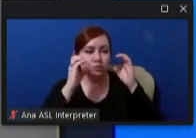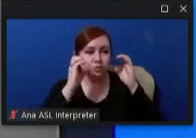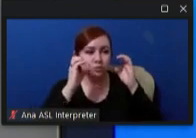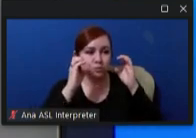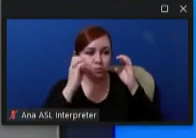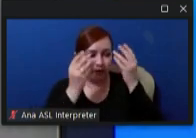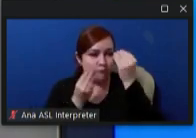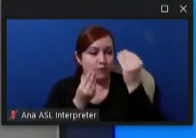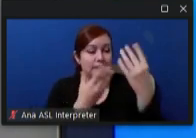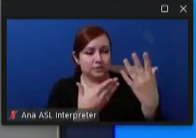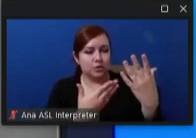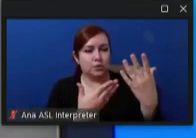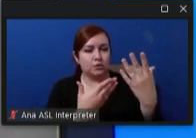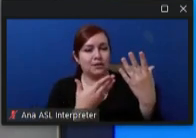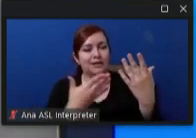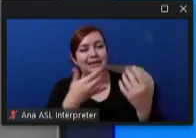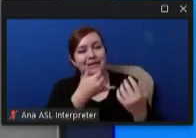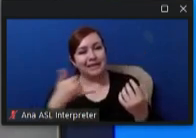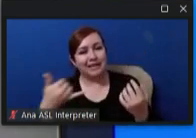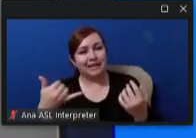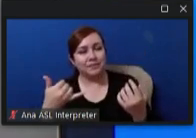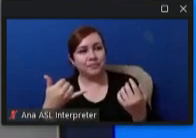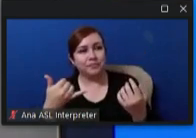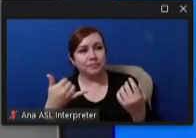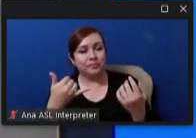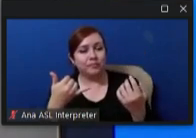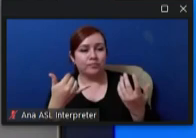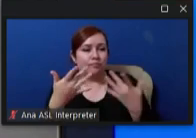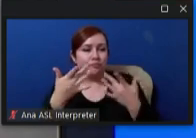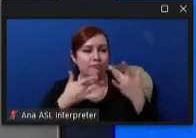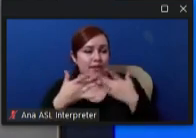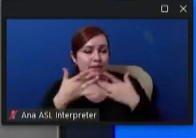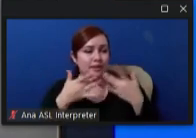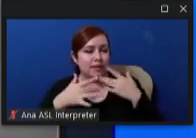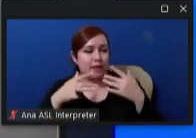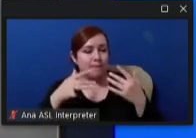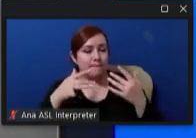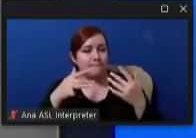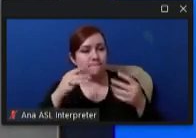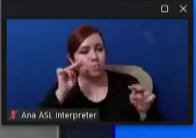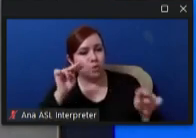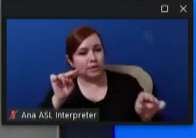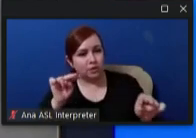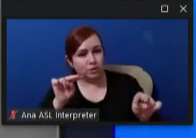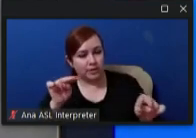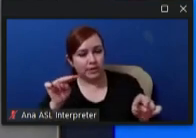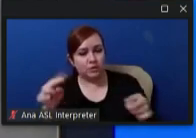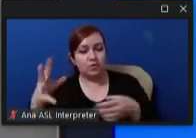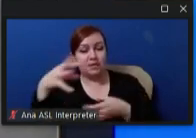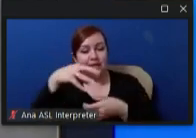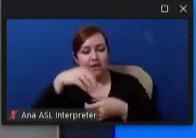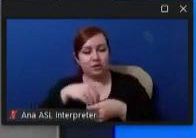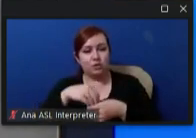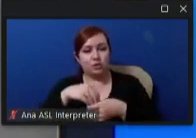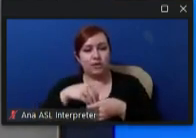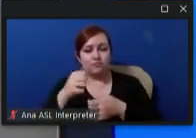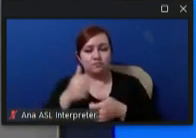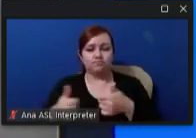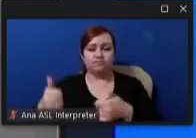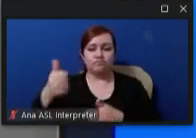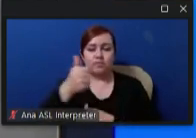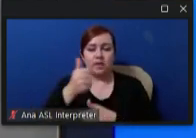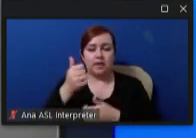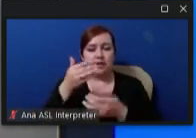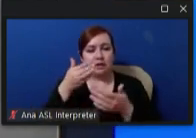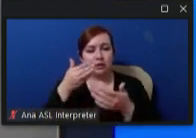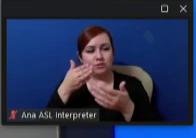sido objeto de monitoreo por parte de la Redesca y la Comisión Interamericana de Derechos Humanos. Y en este contexto,